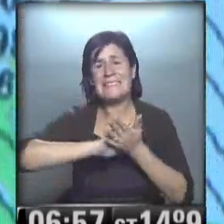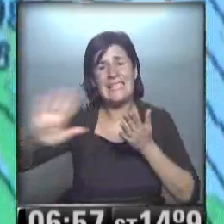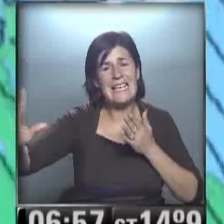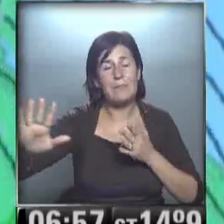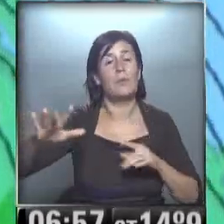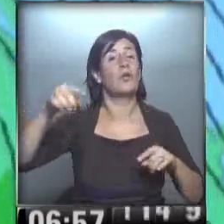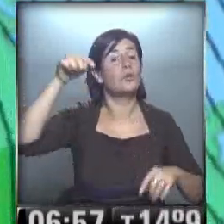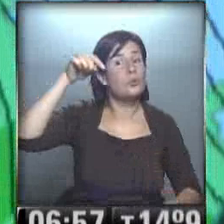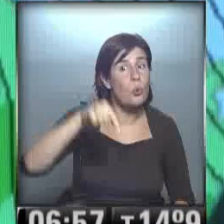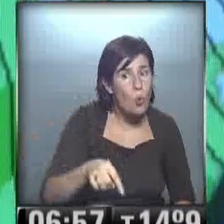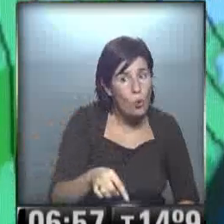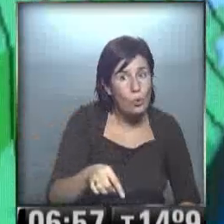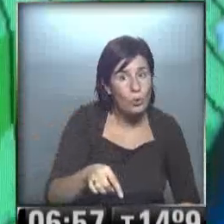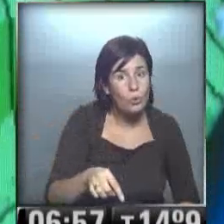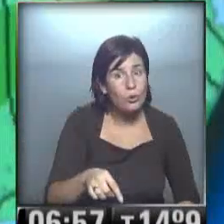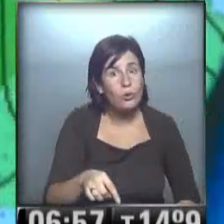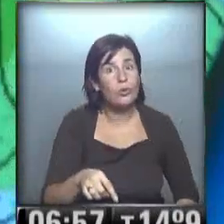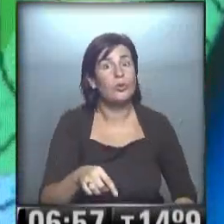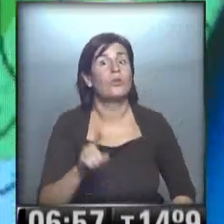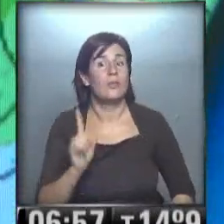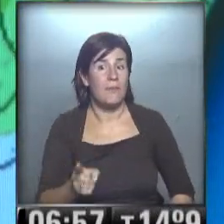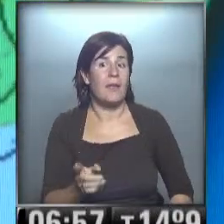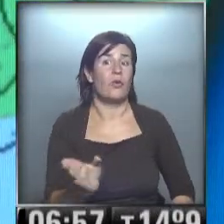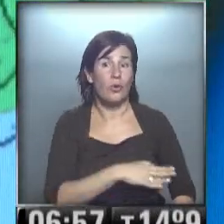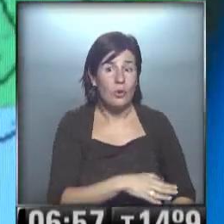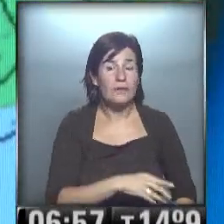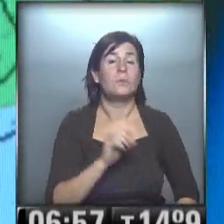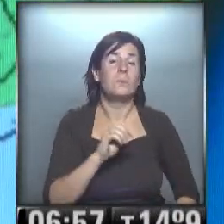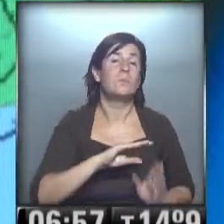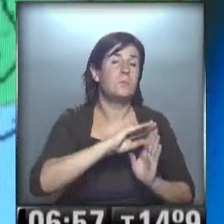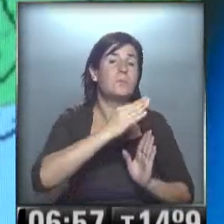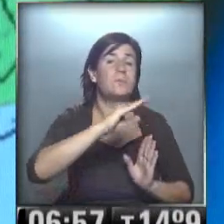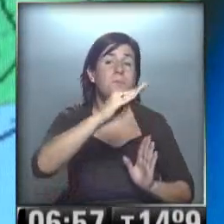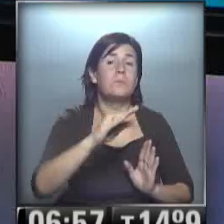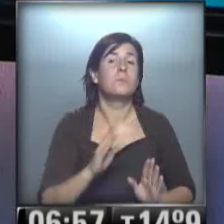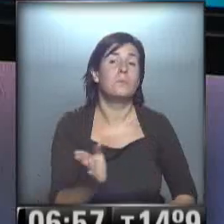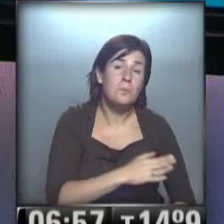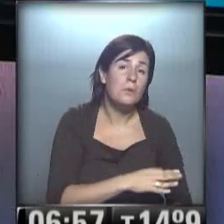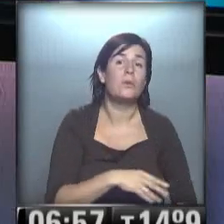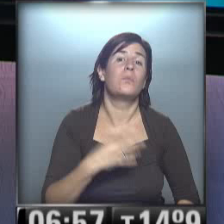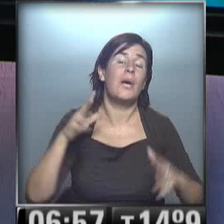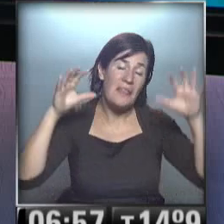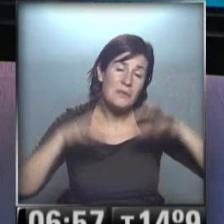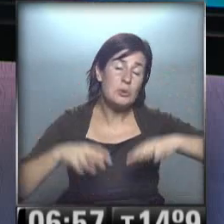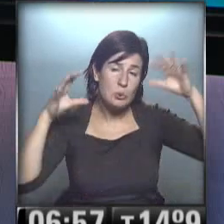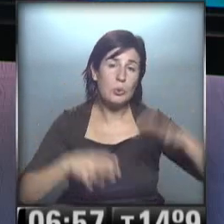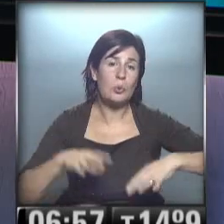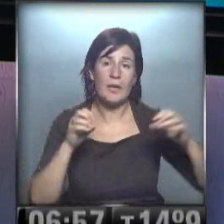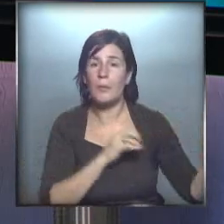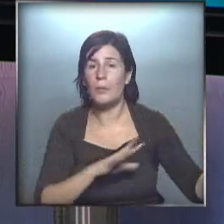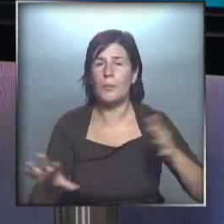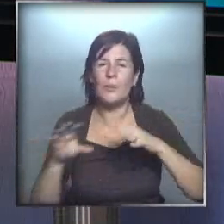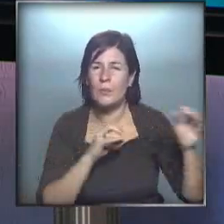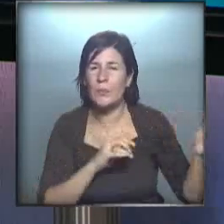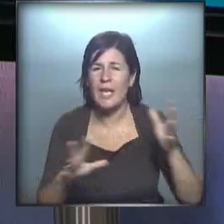en el extremo sur y también en el oeste, alguna precipitación oeste de la Patagonia puede haber. El viento que mencionaba